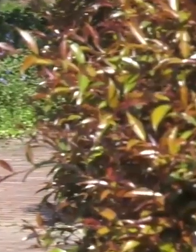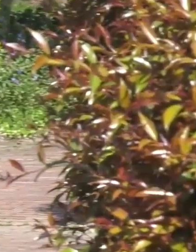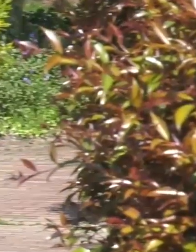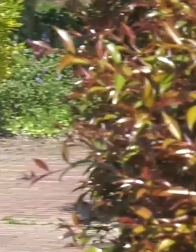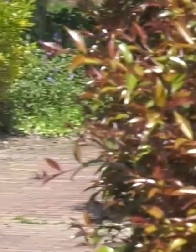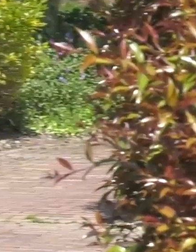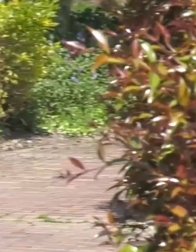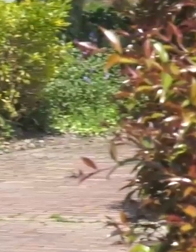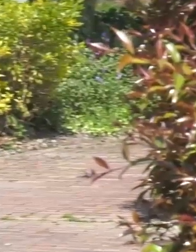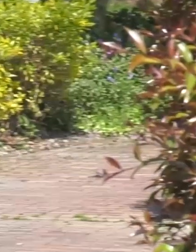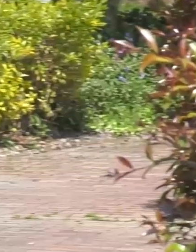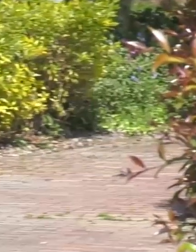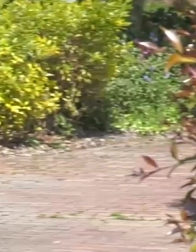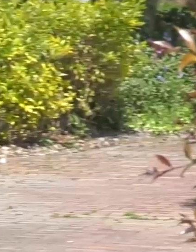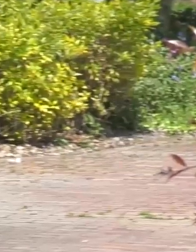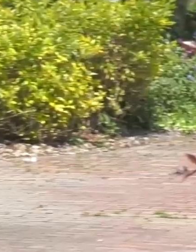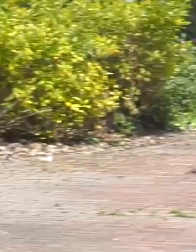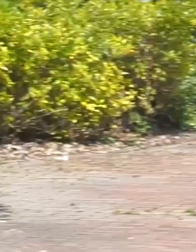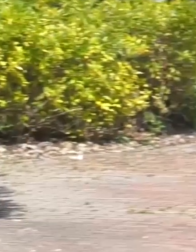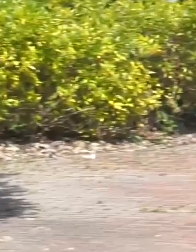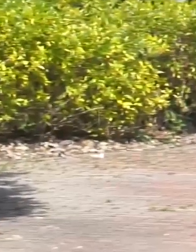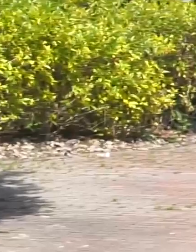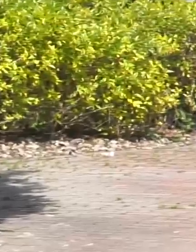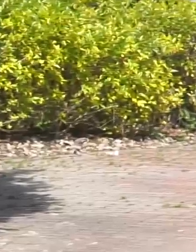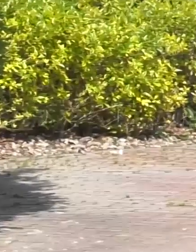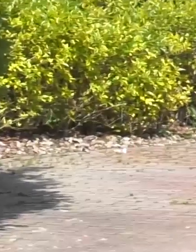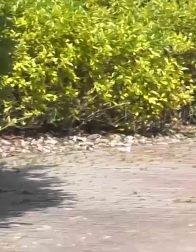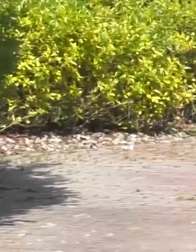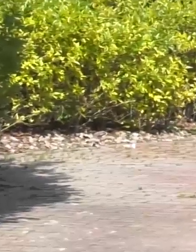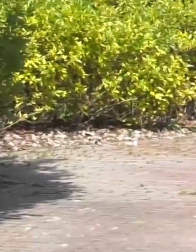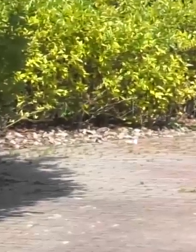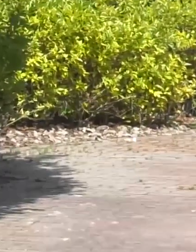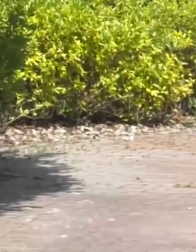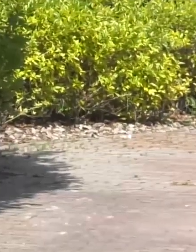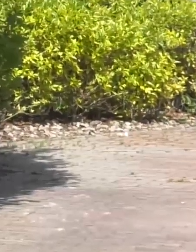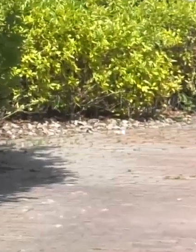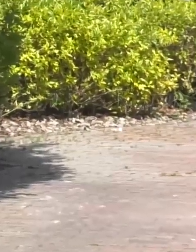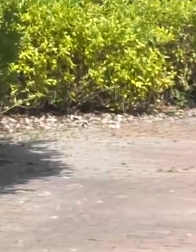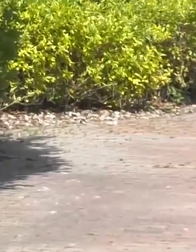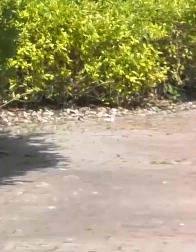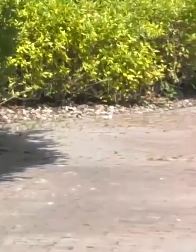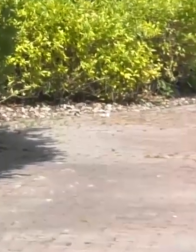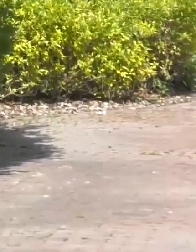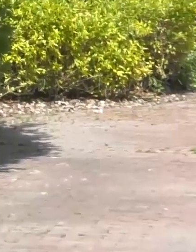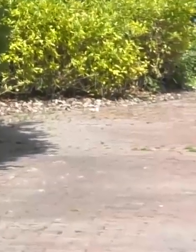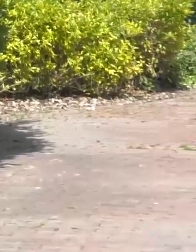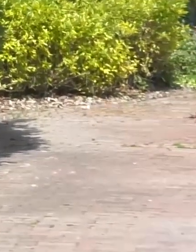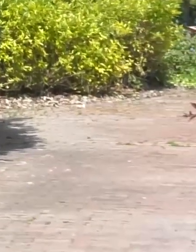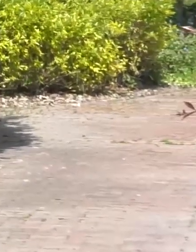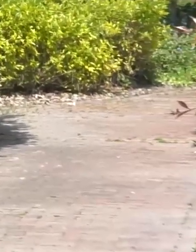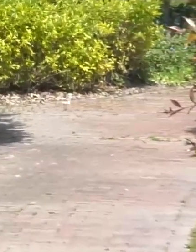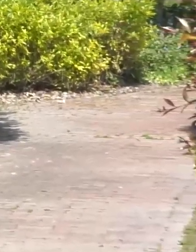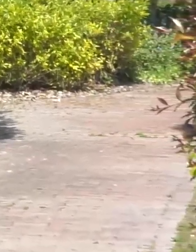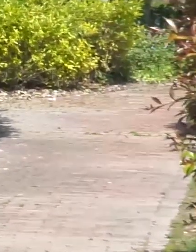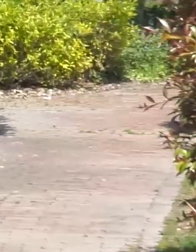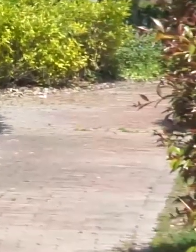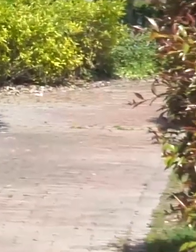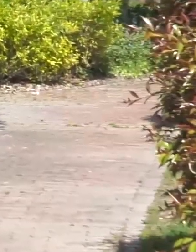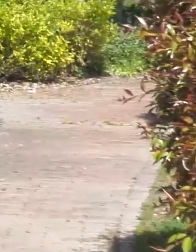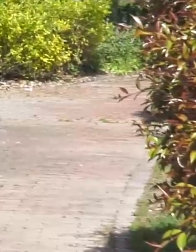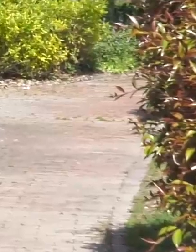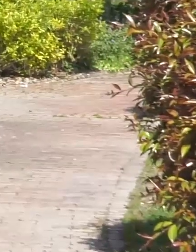subintendente Martínez Sosa Fernando, guía canino de la Policía Nacional. Me encuentro con el canino Zeus en